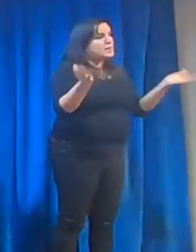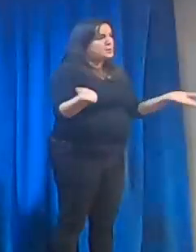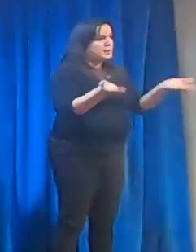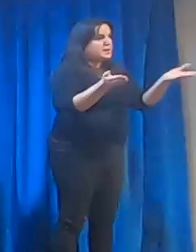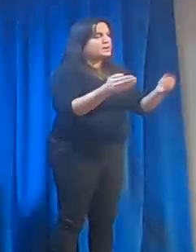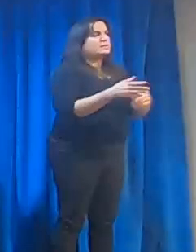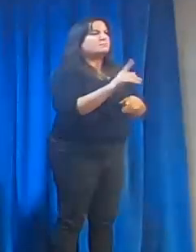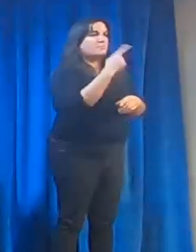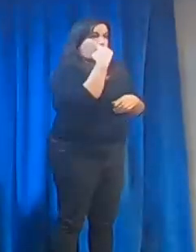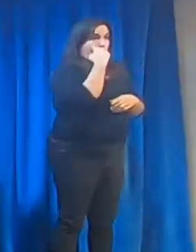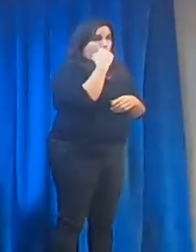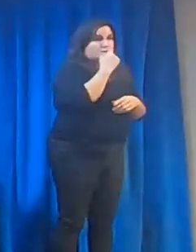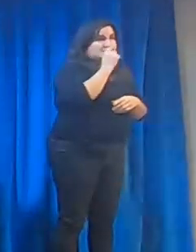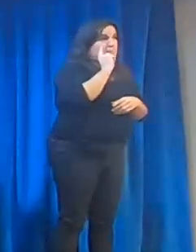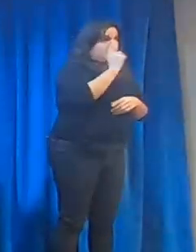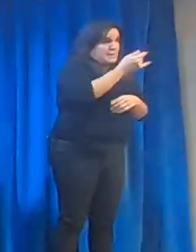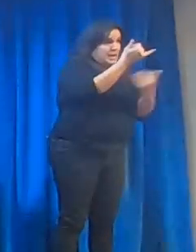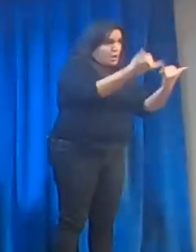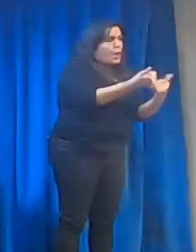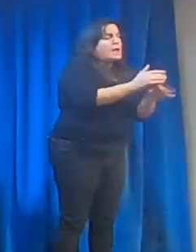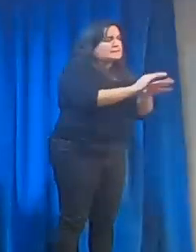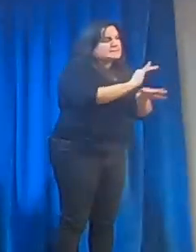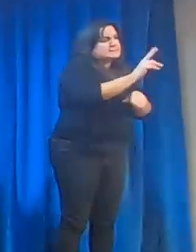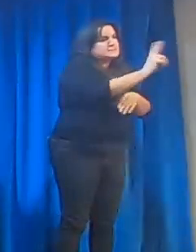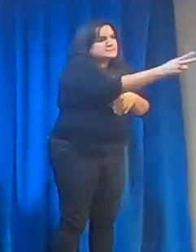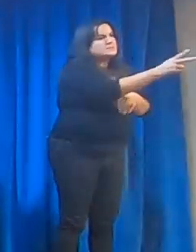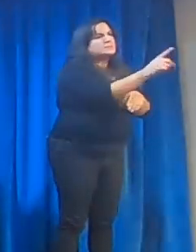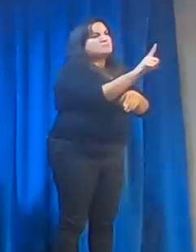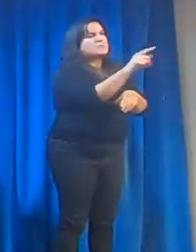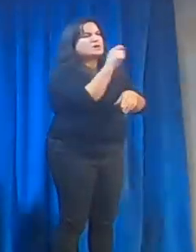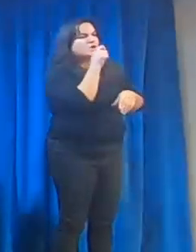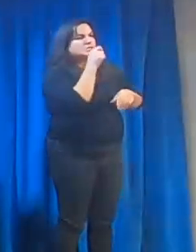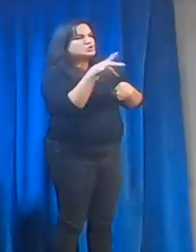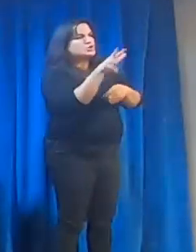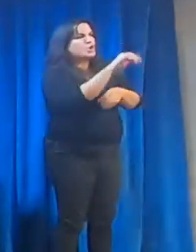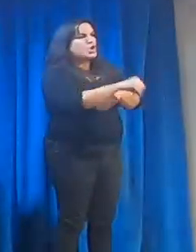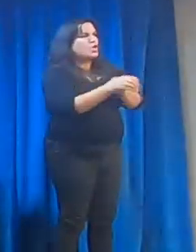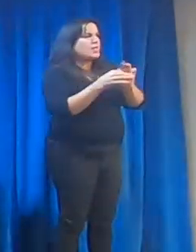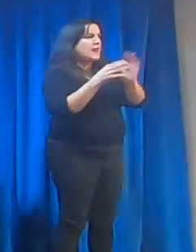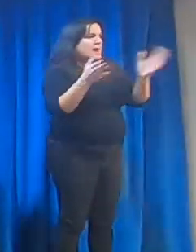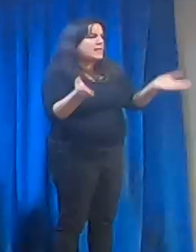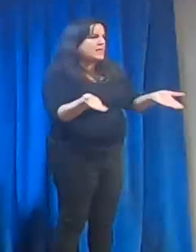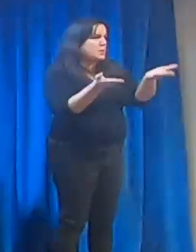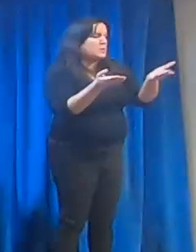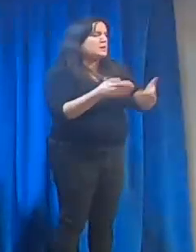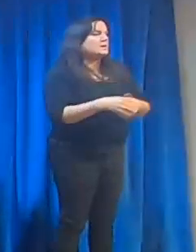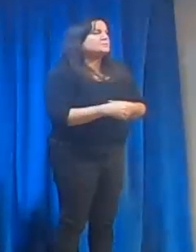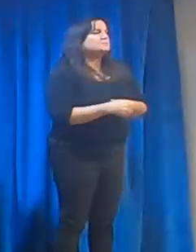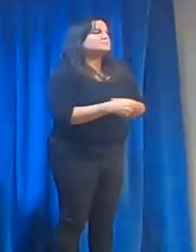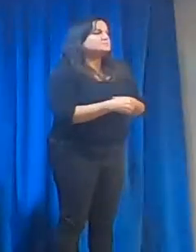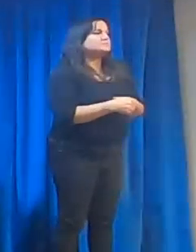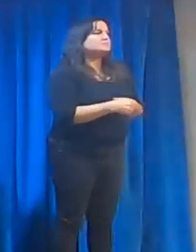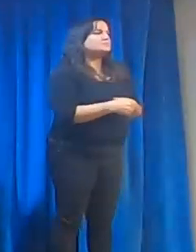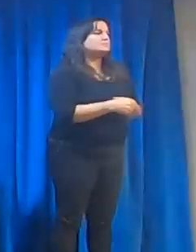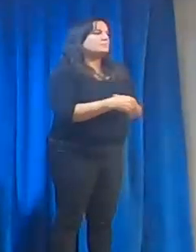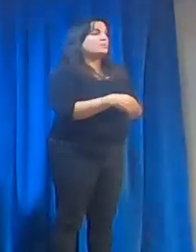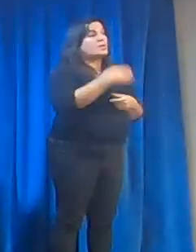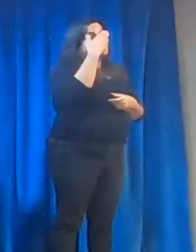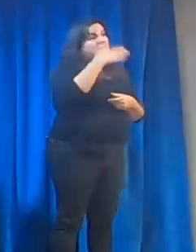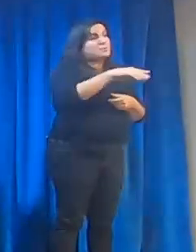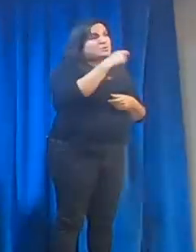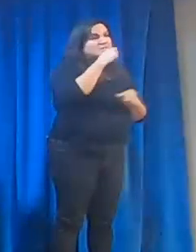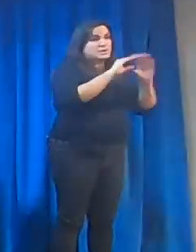haya un peligro inminente, ¿no? Pero en la cotidianidad, libertad plena de sus actos, y sí, que tuvieran que dar cuenta de